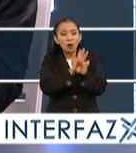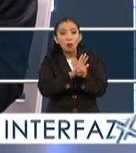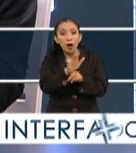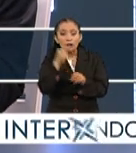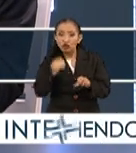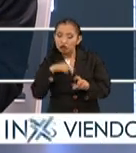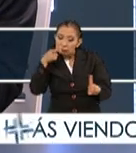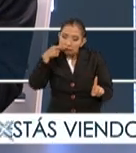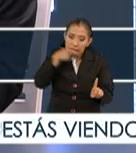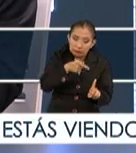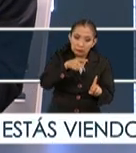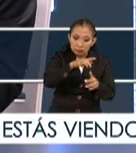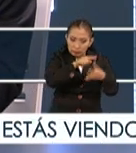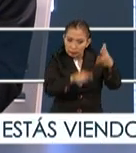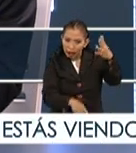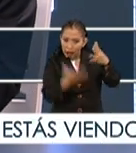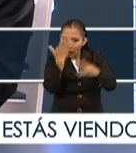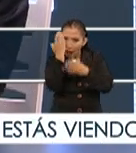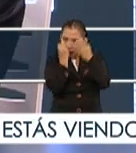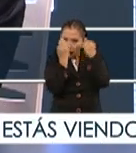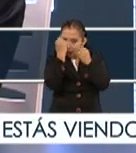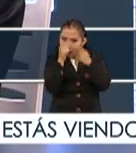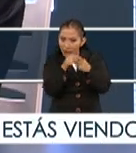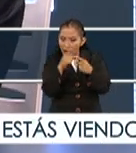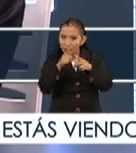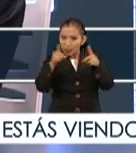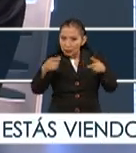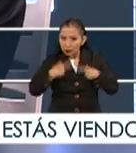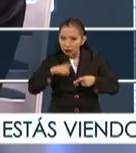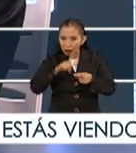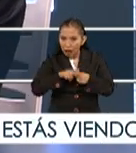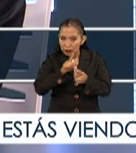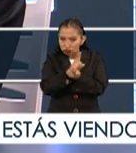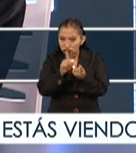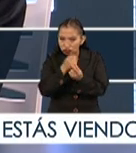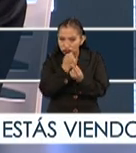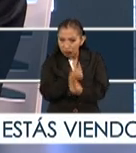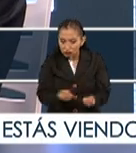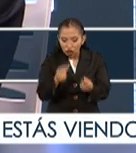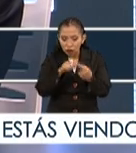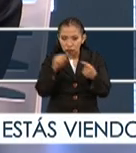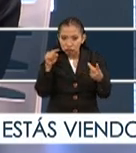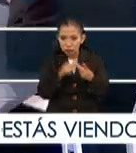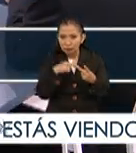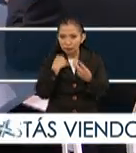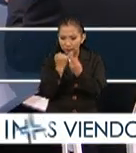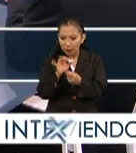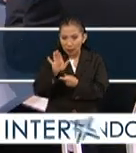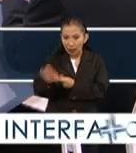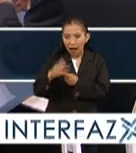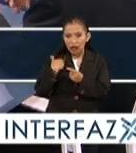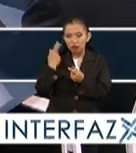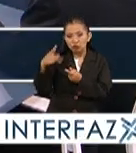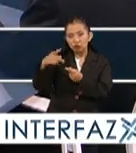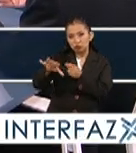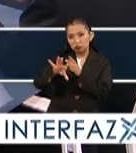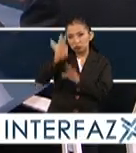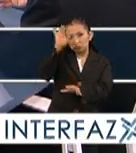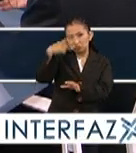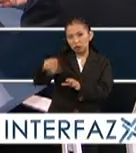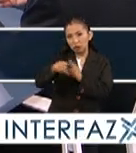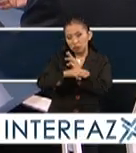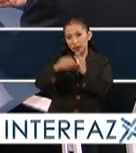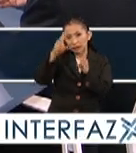nos concentramos en los campos de formación académica, en el desarrollo personal y social de las niñas y niños, en la autonomía curricular, en los